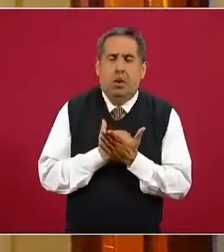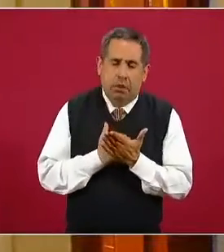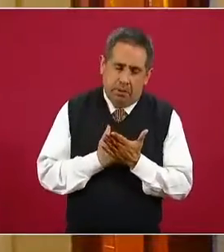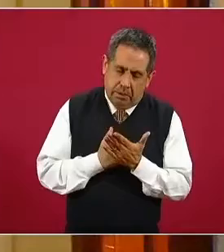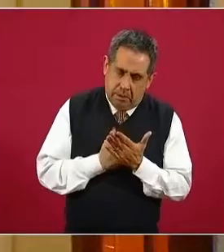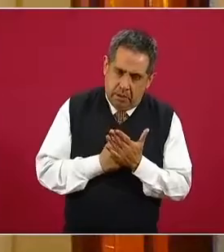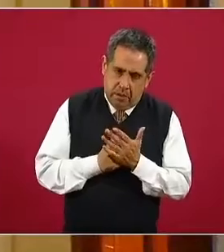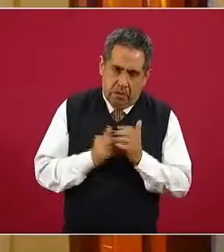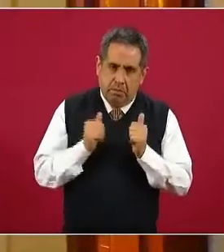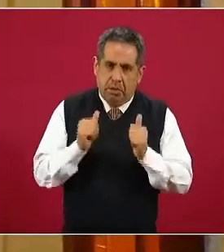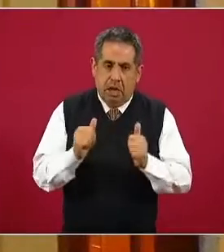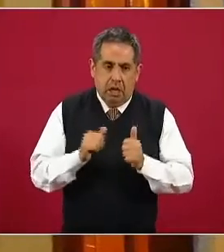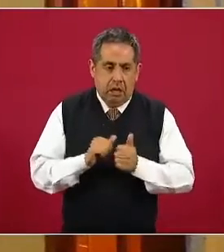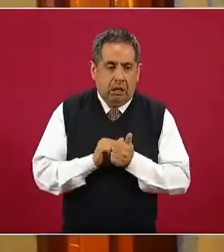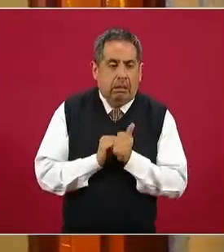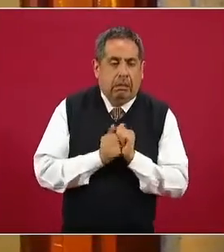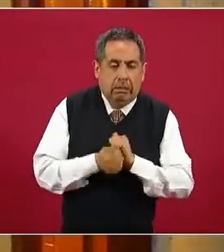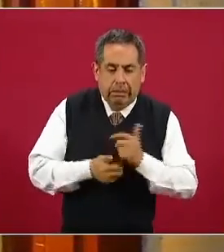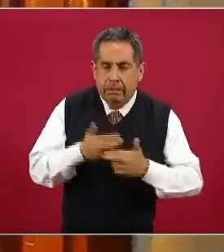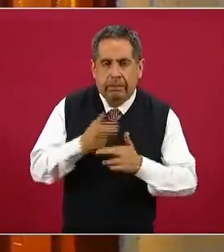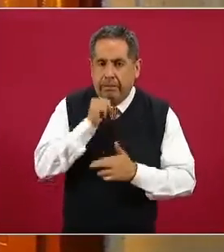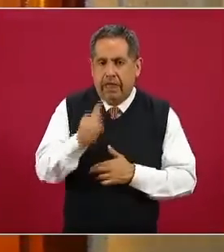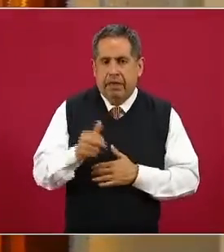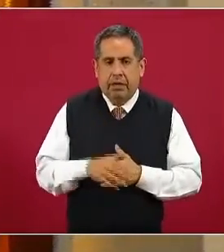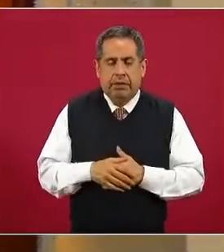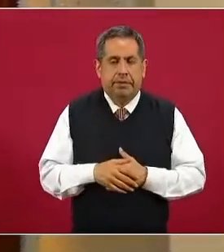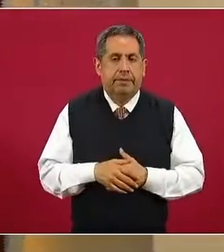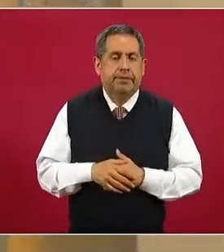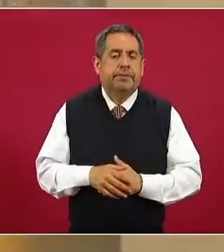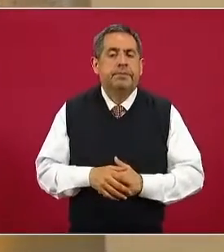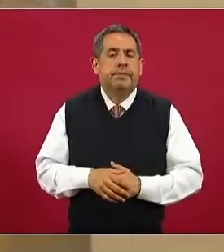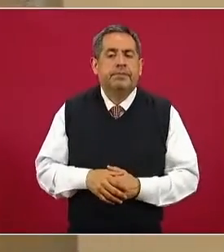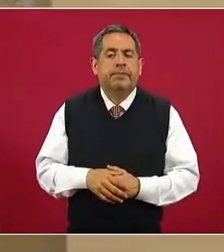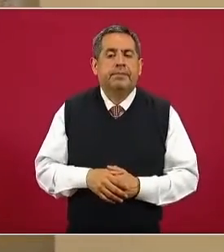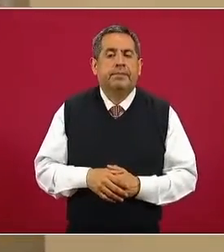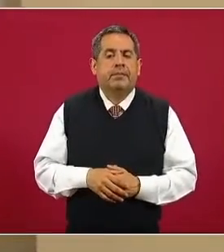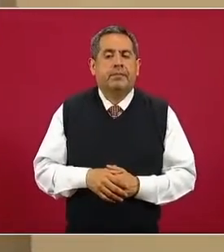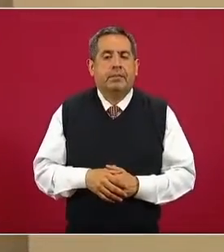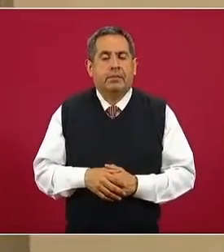la posibilidad de desarrollar la enfermedad. La siguiente, por favor.